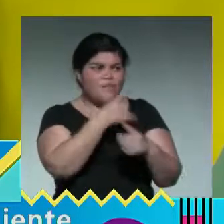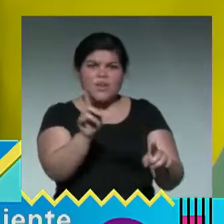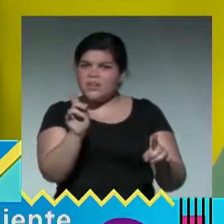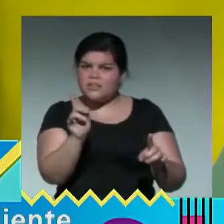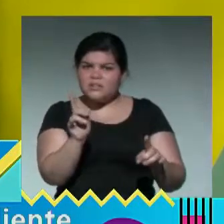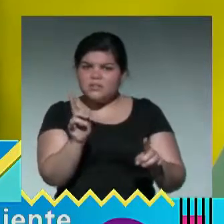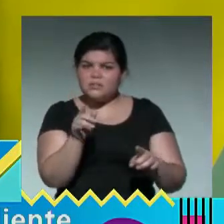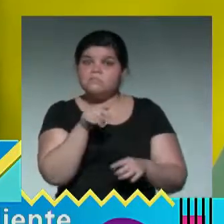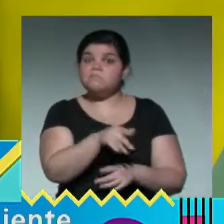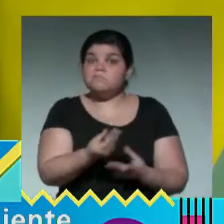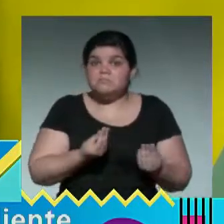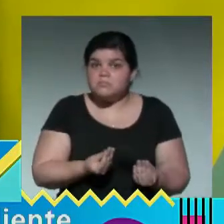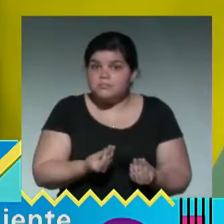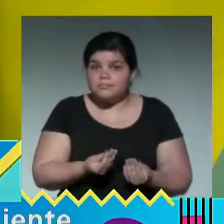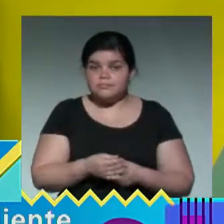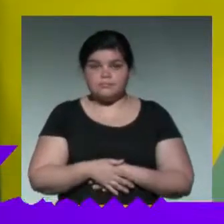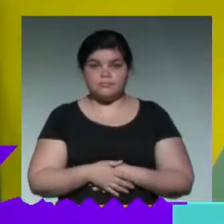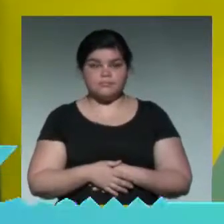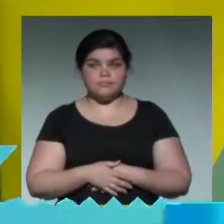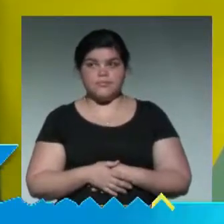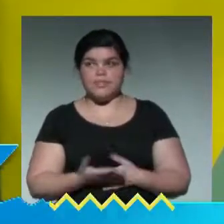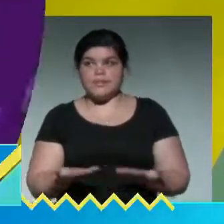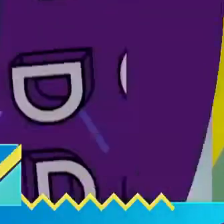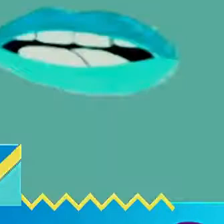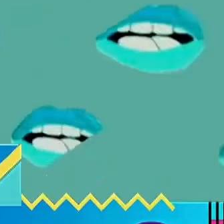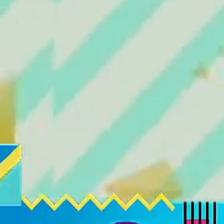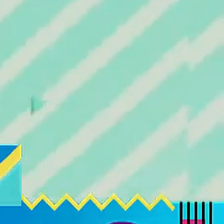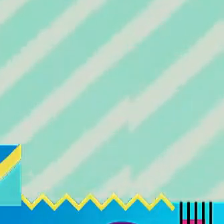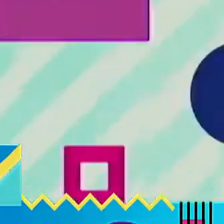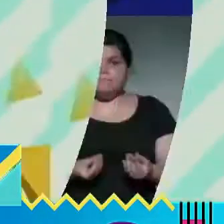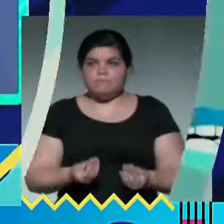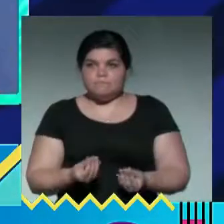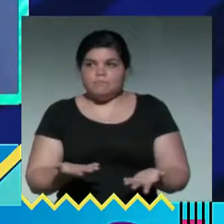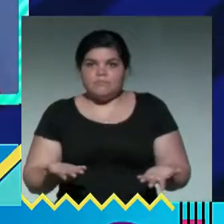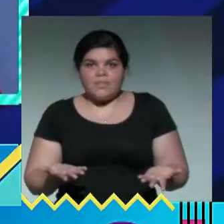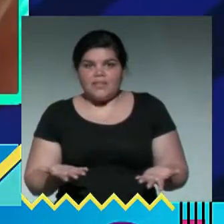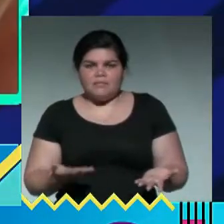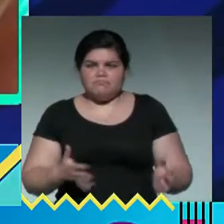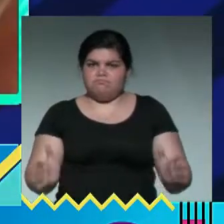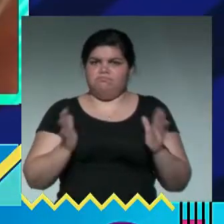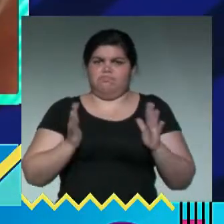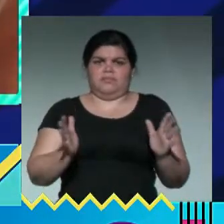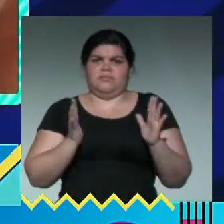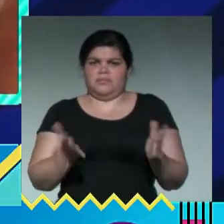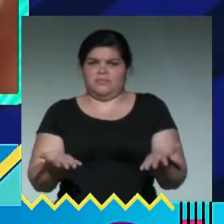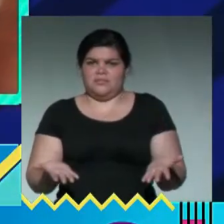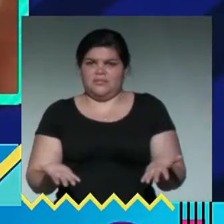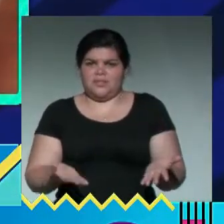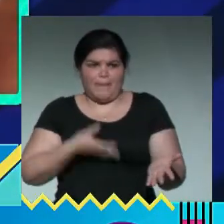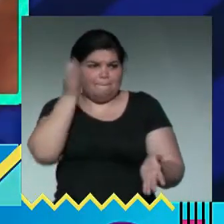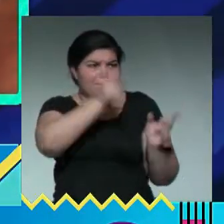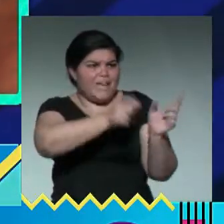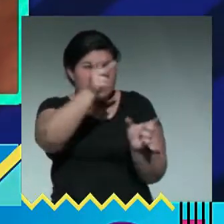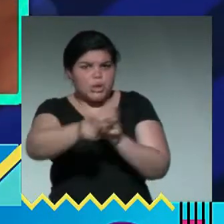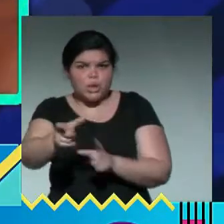ser algo, ¿cómo podríamos decirlo? Hasta choqueante, ¿no? Porque encontrarse con personas que